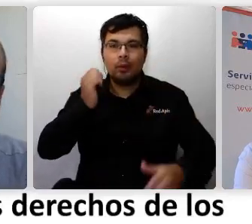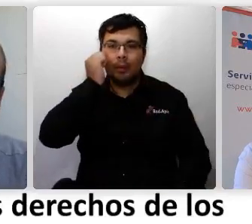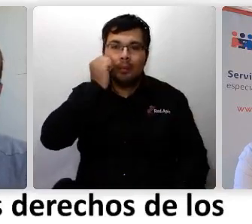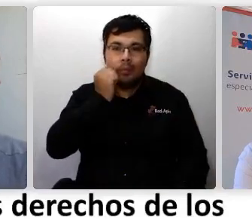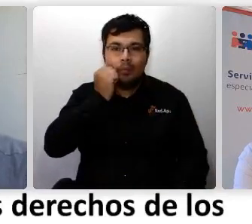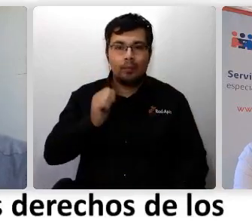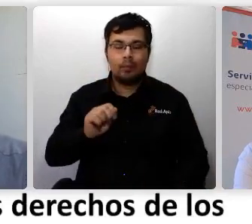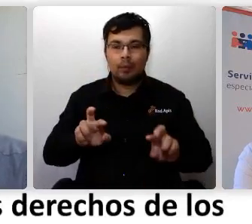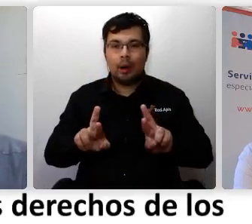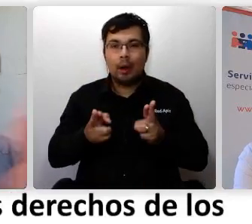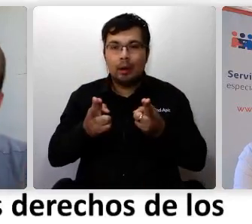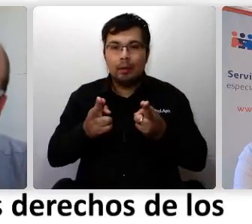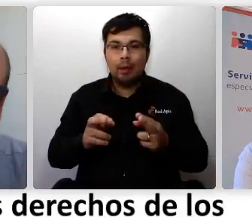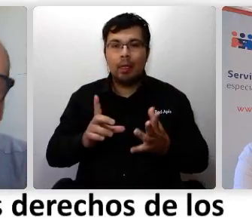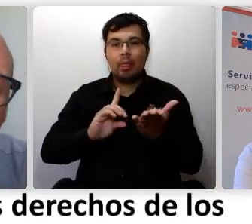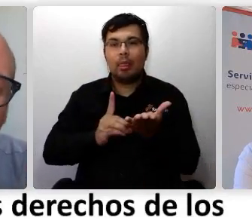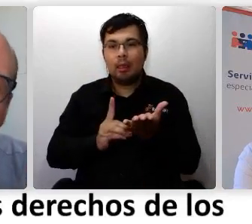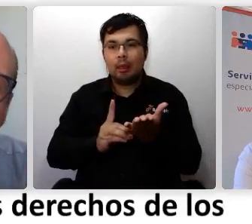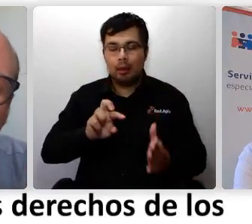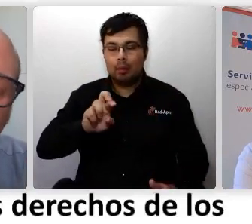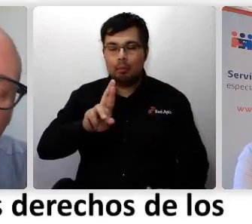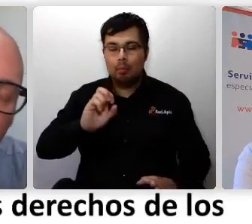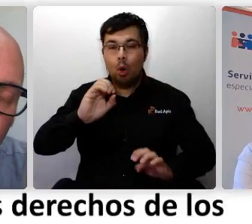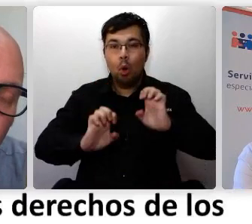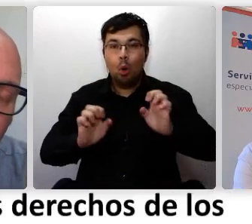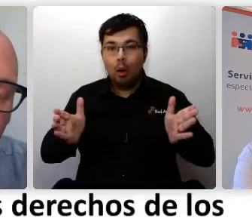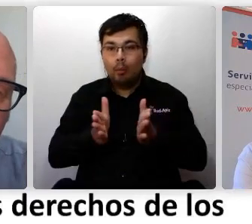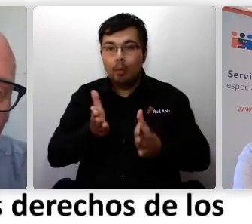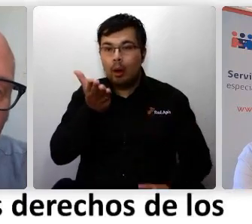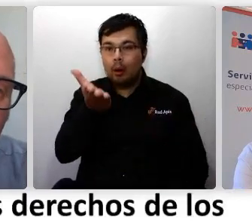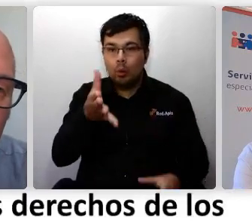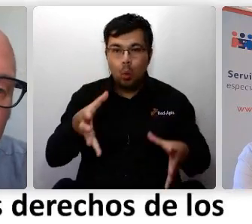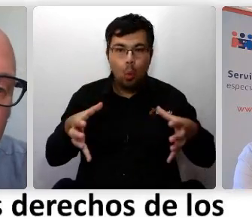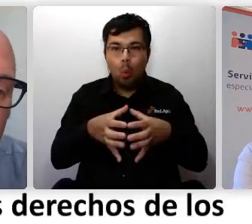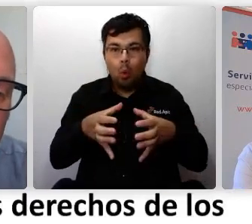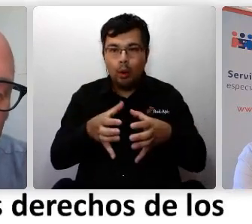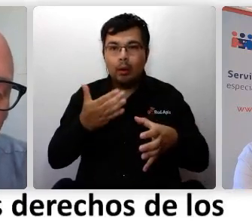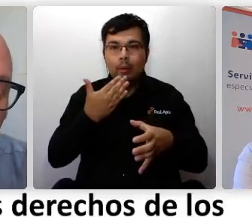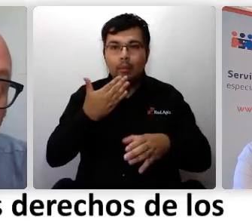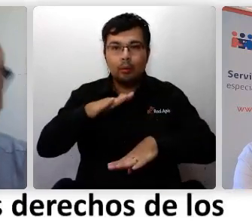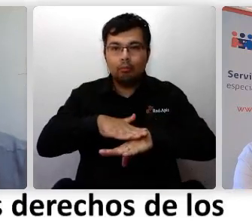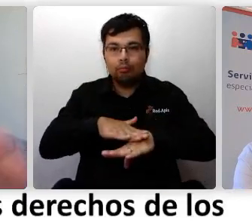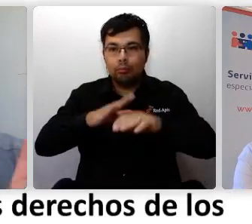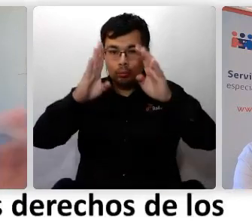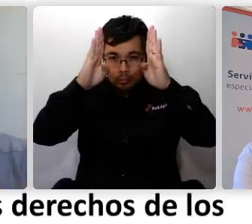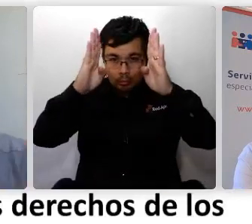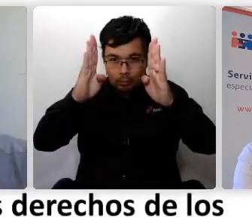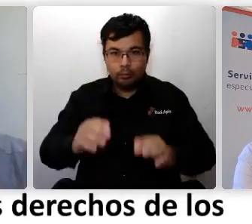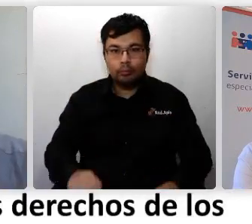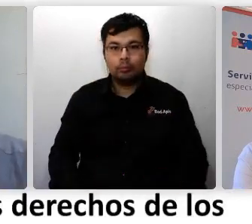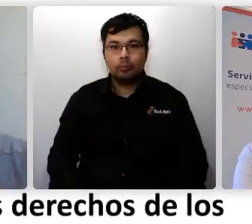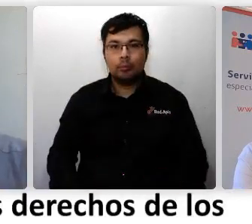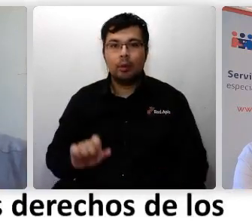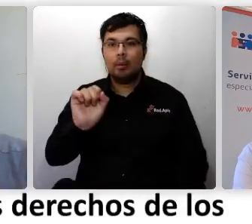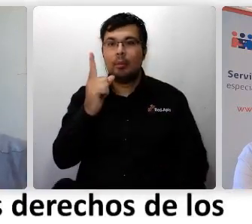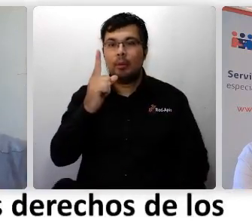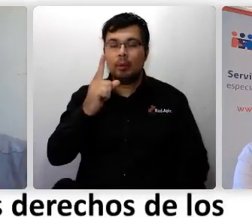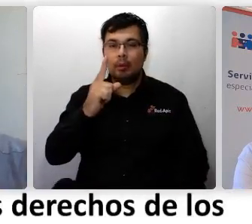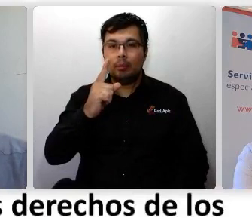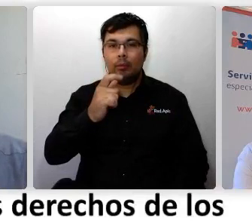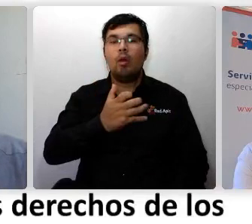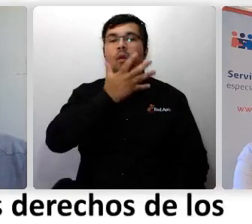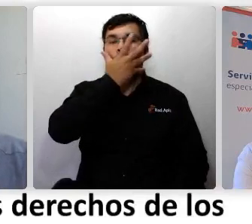del ProPyme, de todos los que hacemos posible, a tu equipo que también ha mostrado una disposición y un cariño desde el primer día. Desearte primero una linda fiesta, que sean